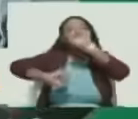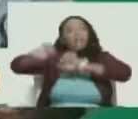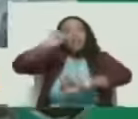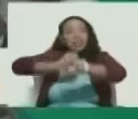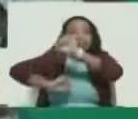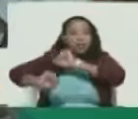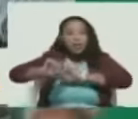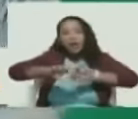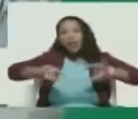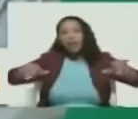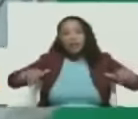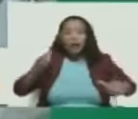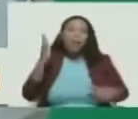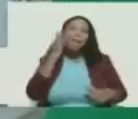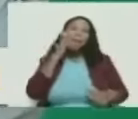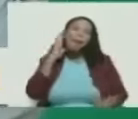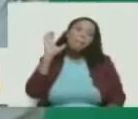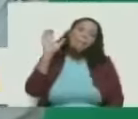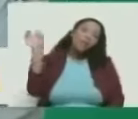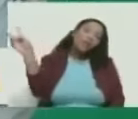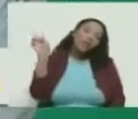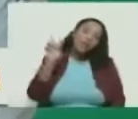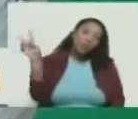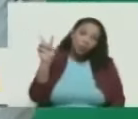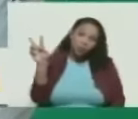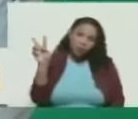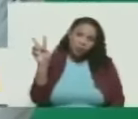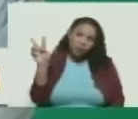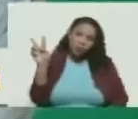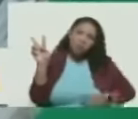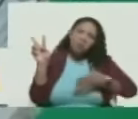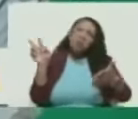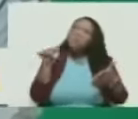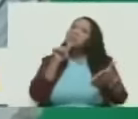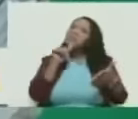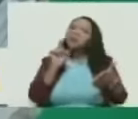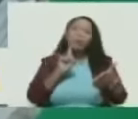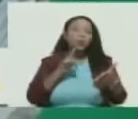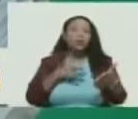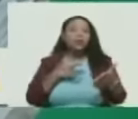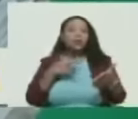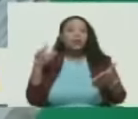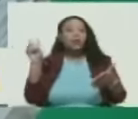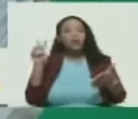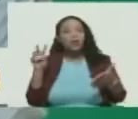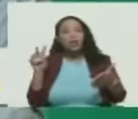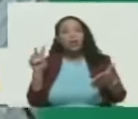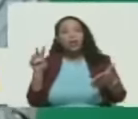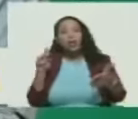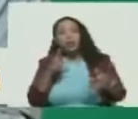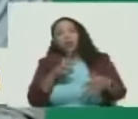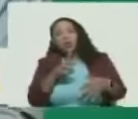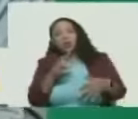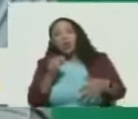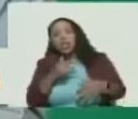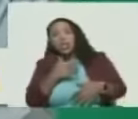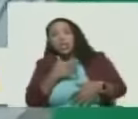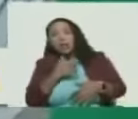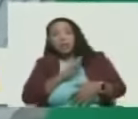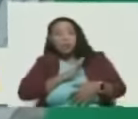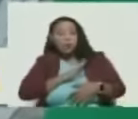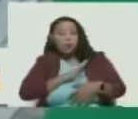madre Venezuela, a la patria Venezuela, y quienes no se sientan venezolanos, quienes no sientan este